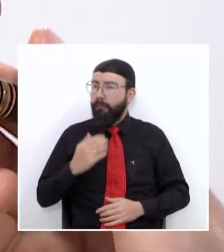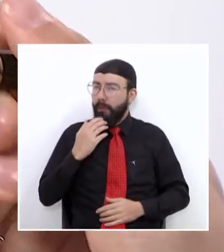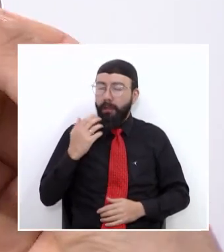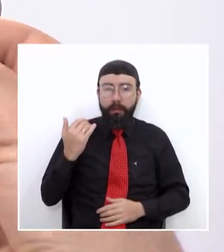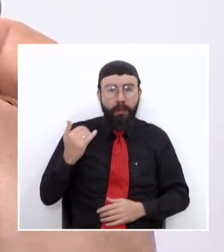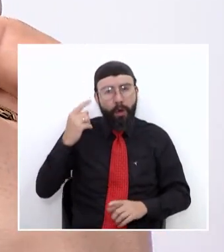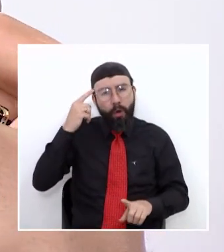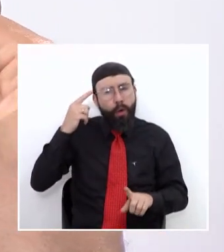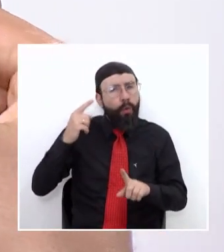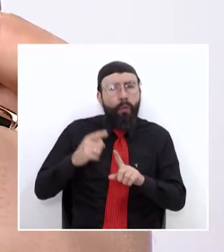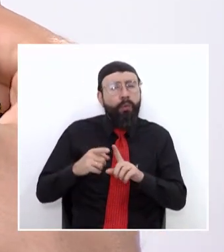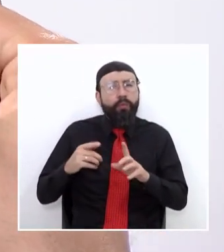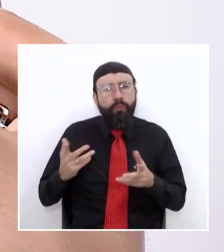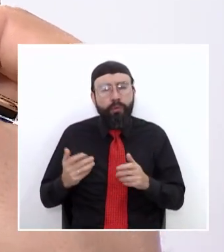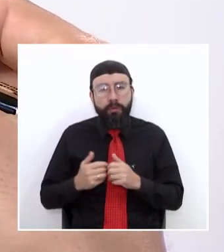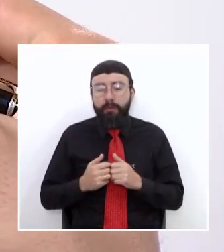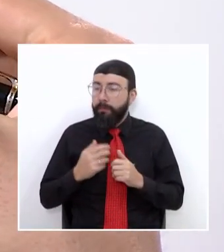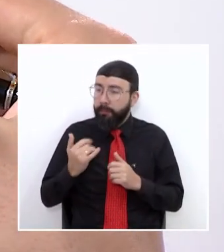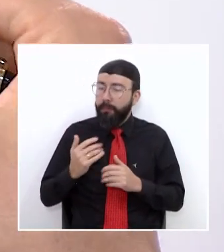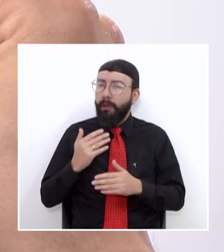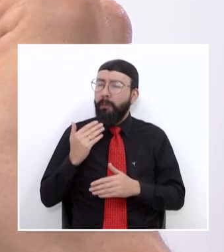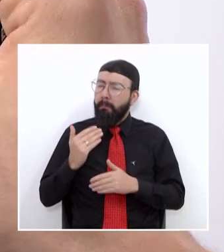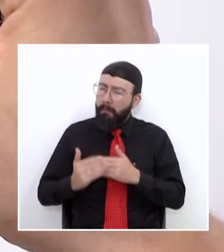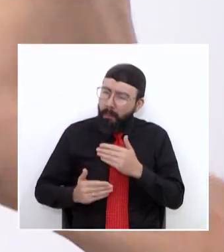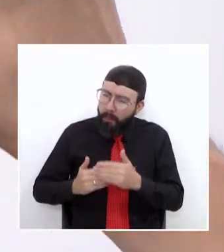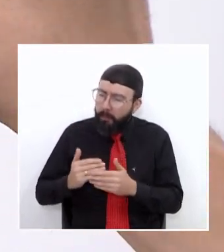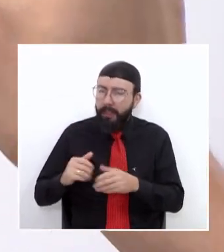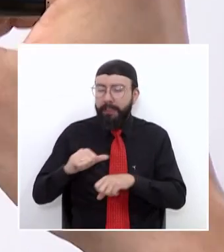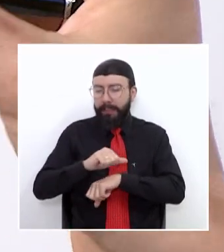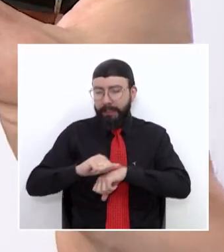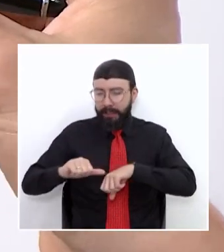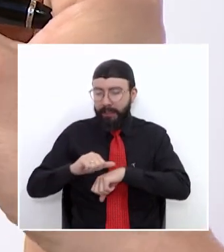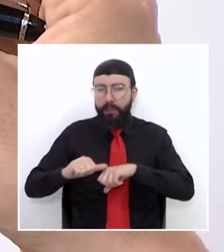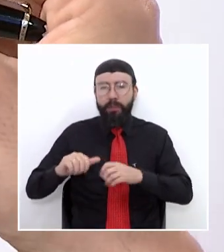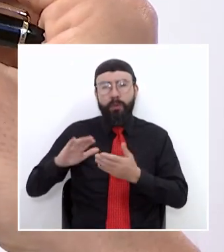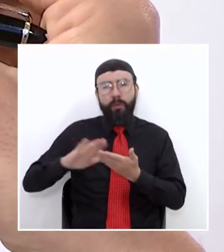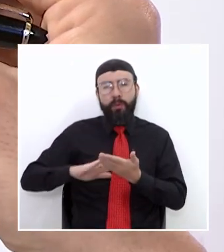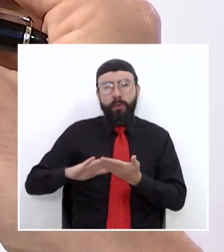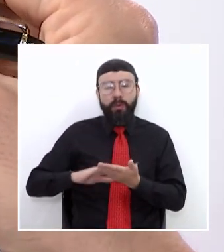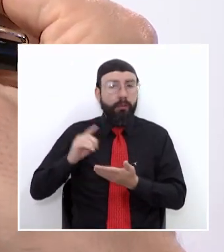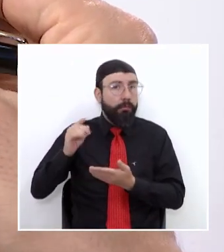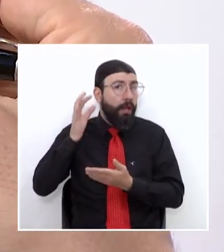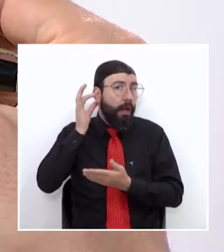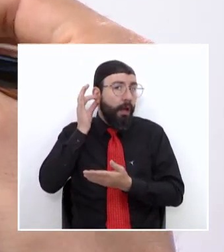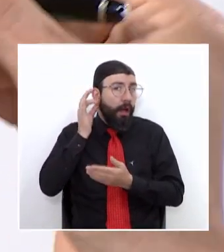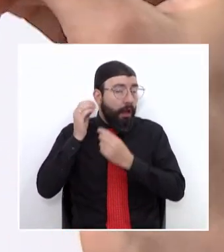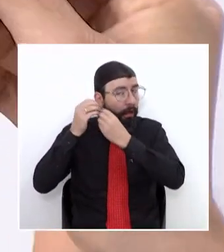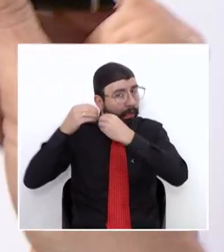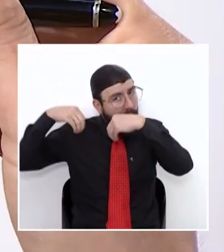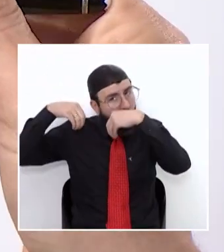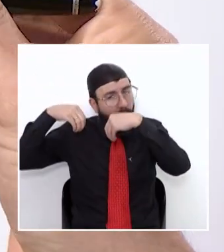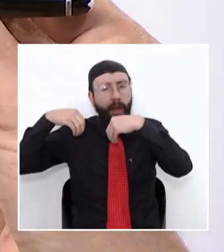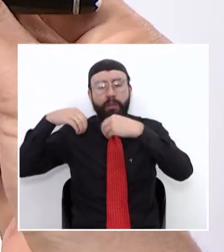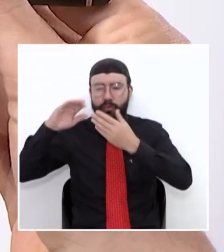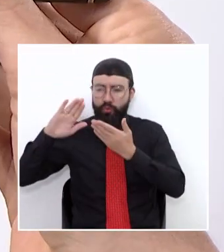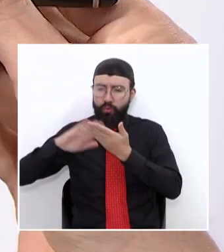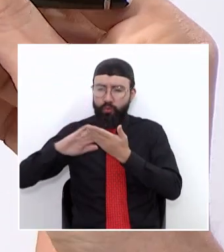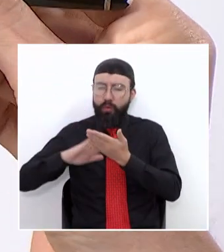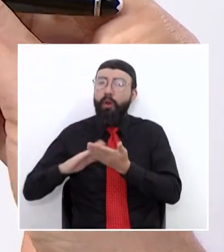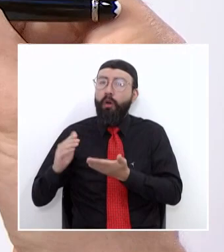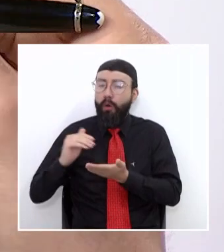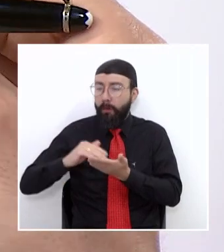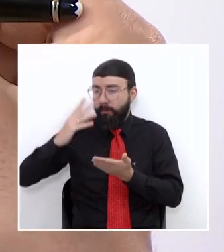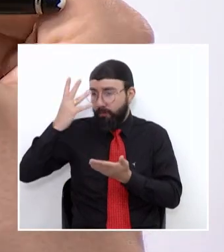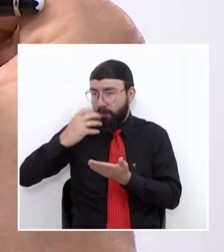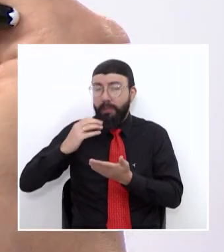ideal pues es que haya un proceso, ¿no es cierto?, quirúrgico, donde la parte estética se arregle la orejita y por medio de la terapia